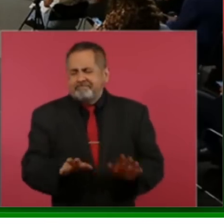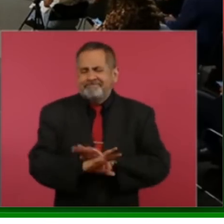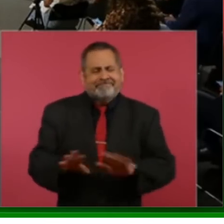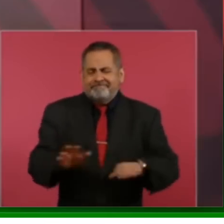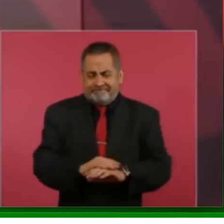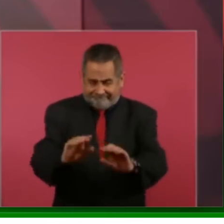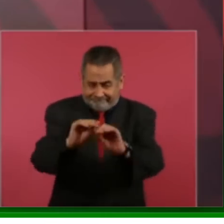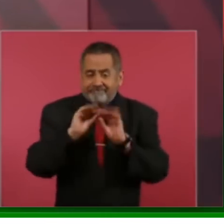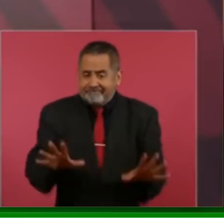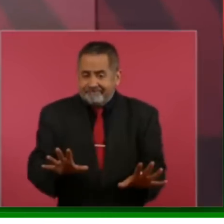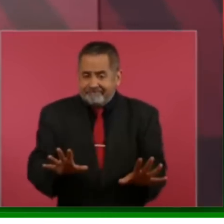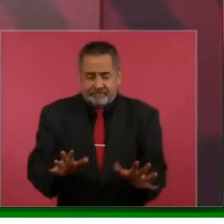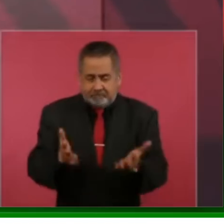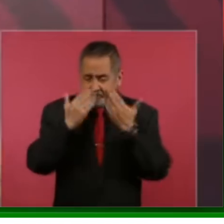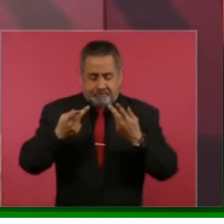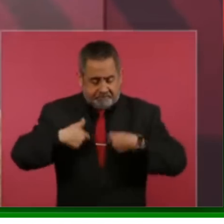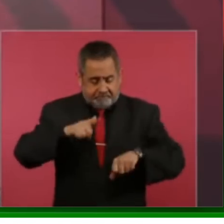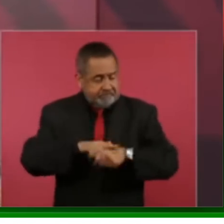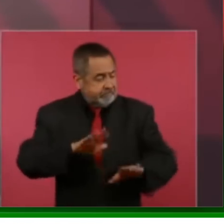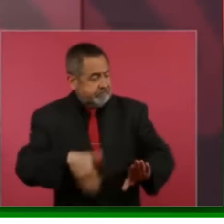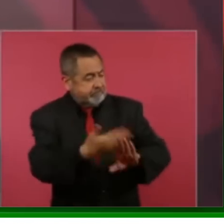Que se entienda. Si,